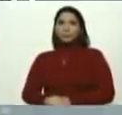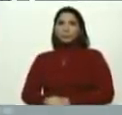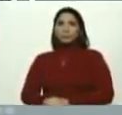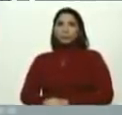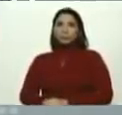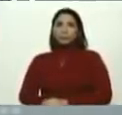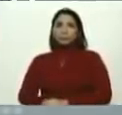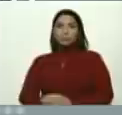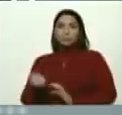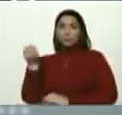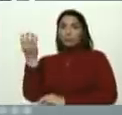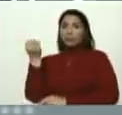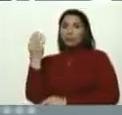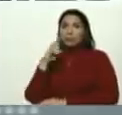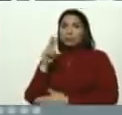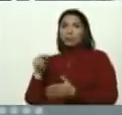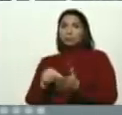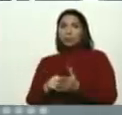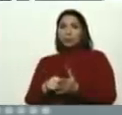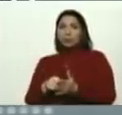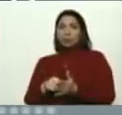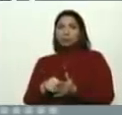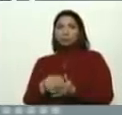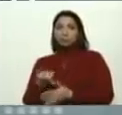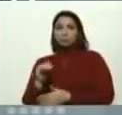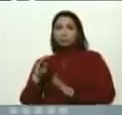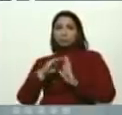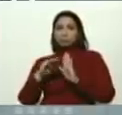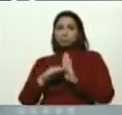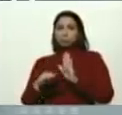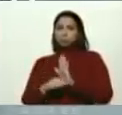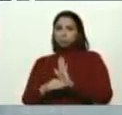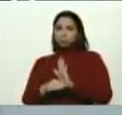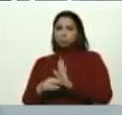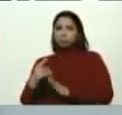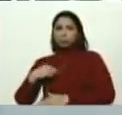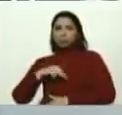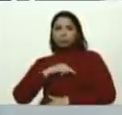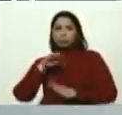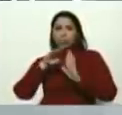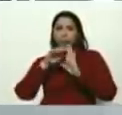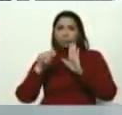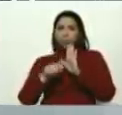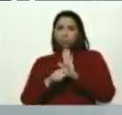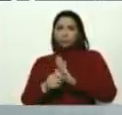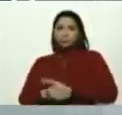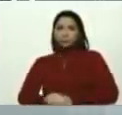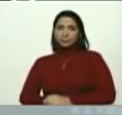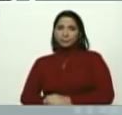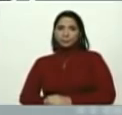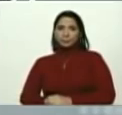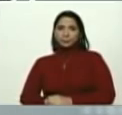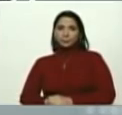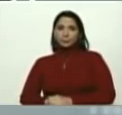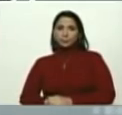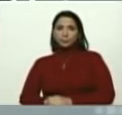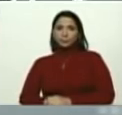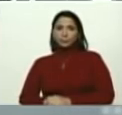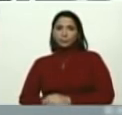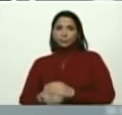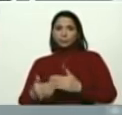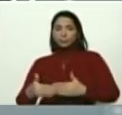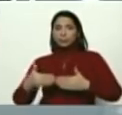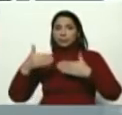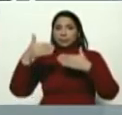2020. En la Asamblea Nacional que está estipulada, unicameral en nuestra Constitución. Pasaron 5 años